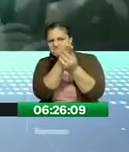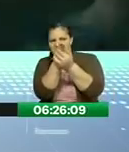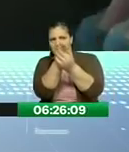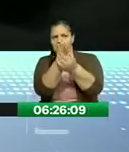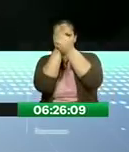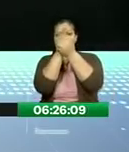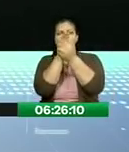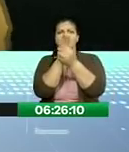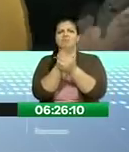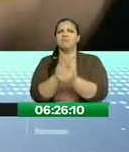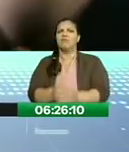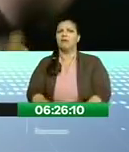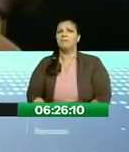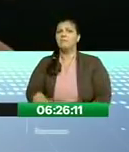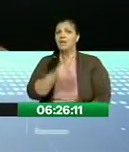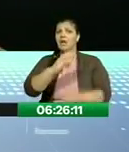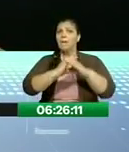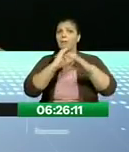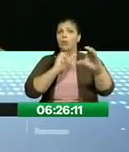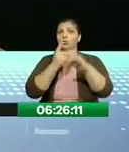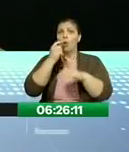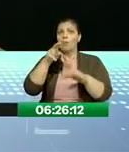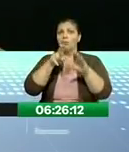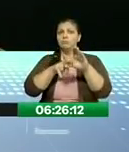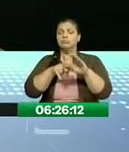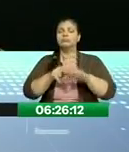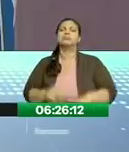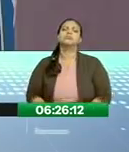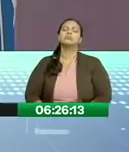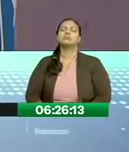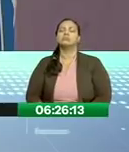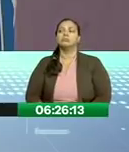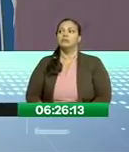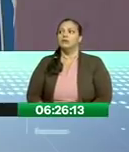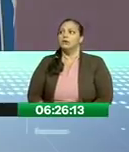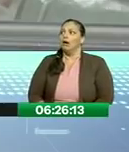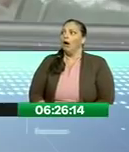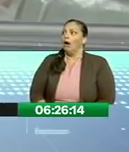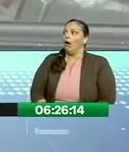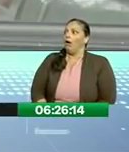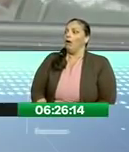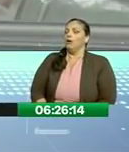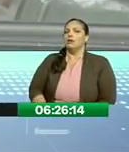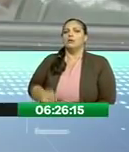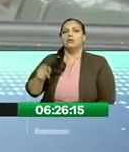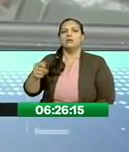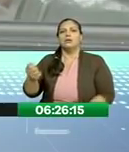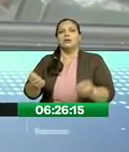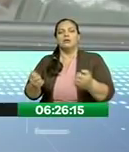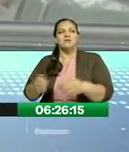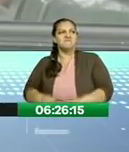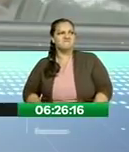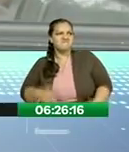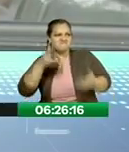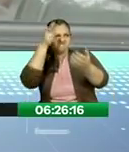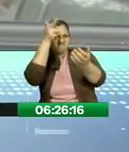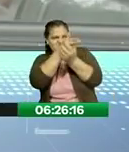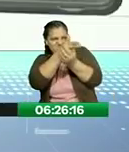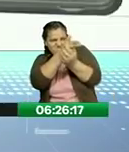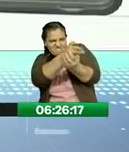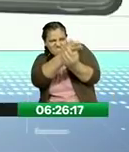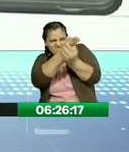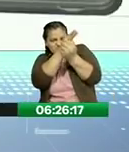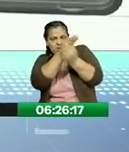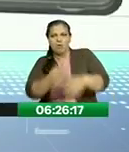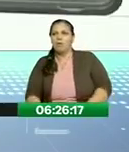producto de un sicario. Mira, de mente fría. Está sangre fría, de nervios templados, que